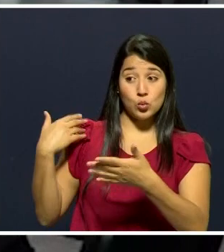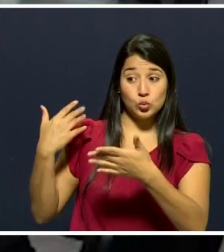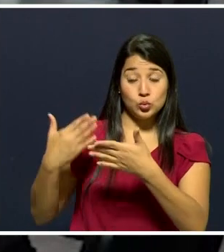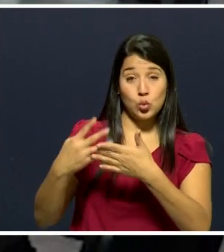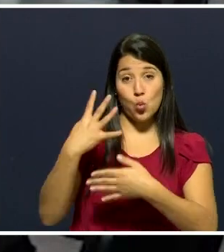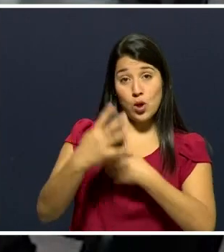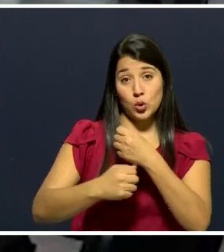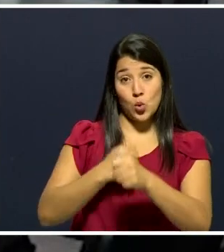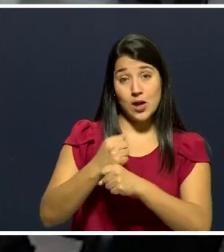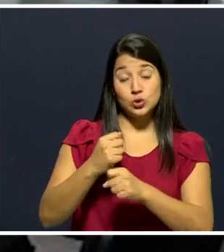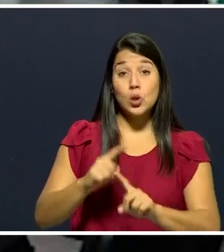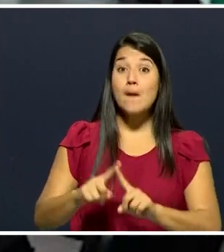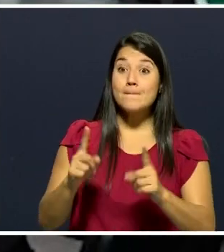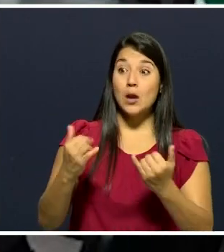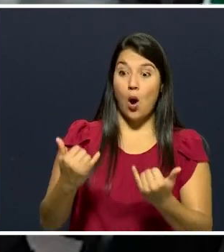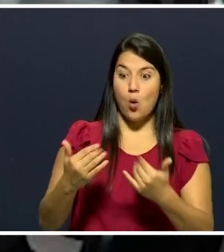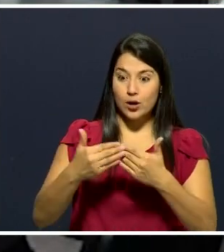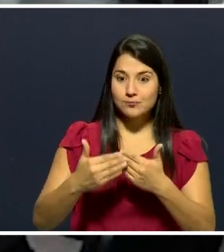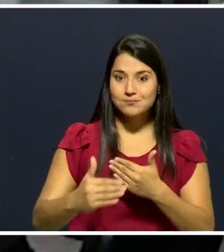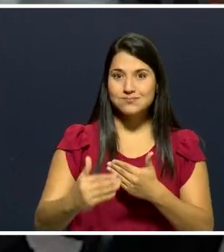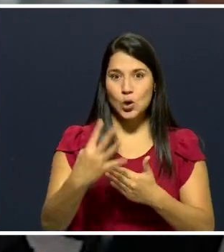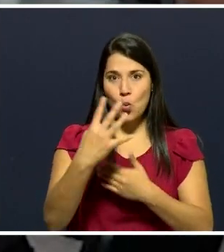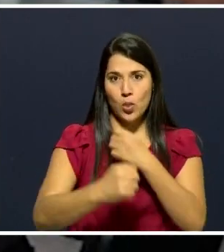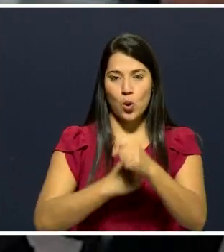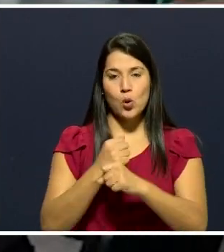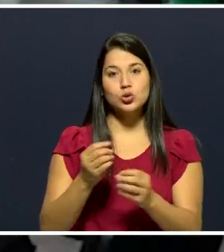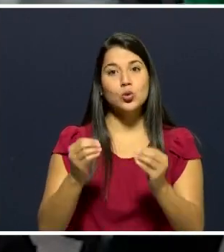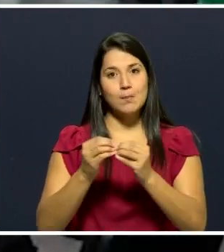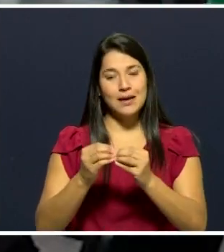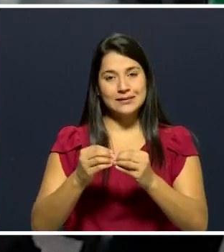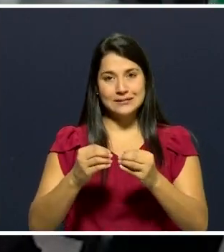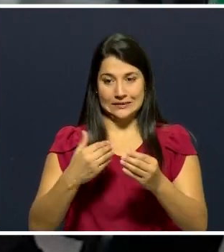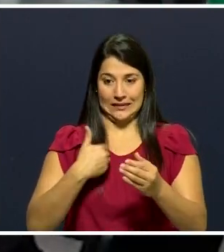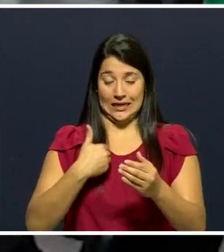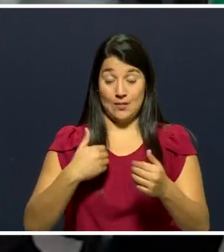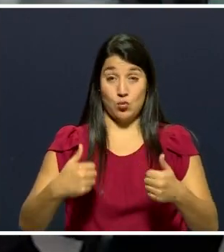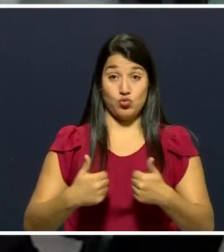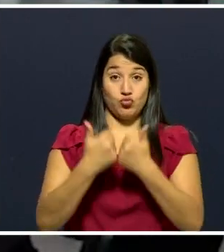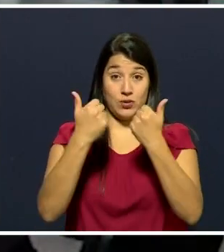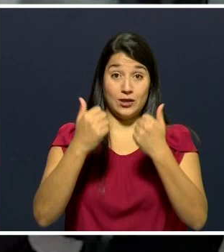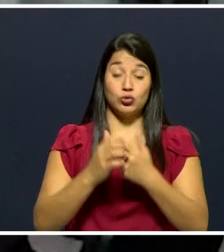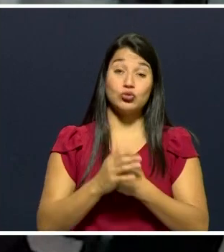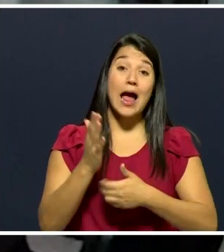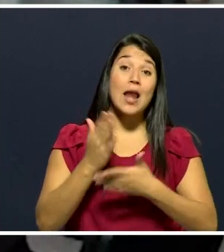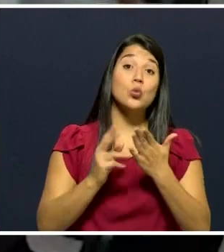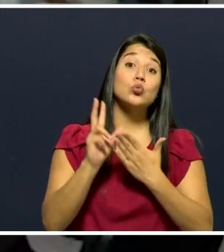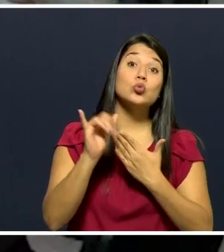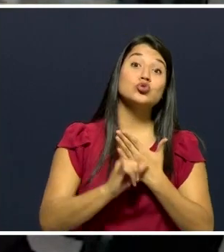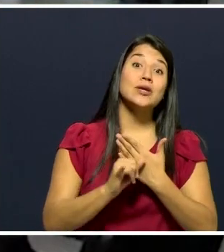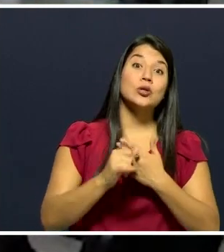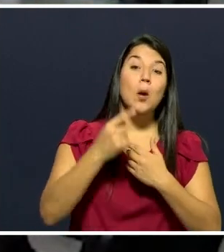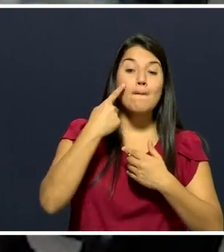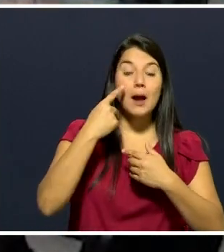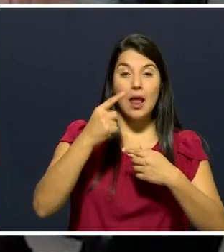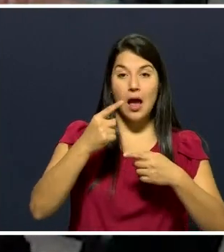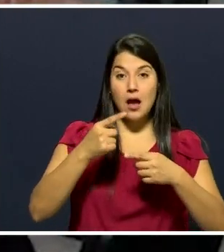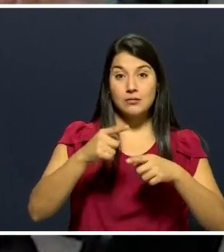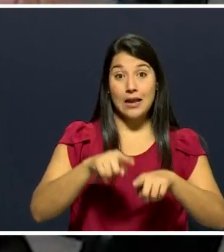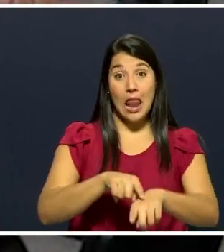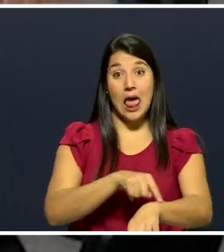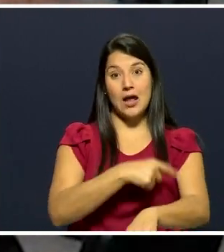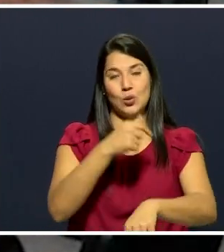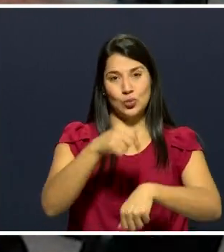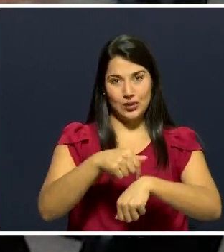tenemos muchos retos, ¿verdad? Y algunos proyectos que son de tiempo a largo plazo, el cual pues, nos va a